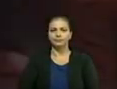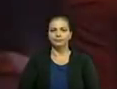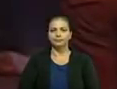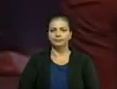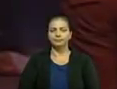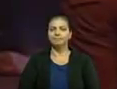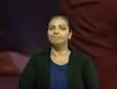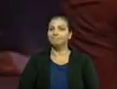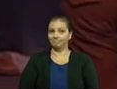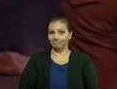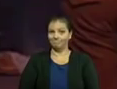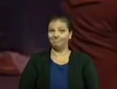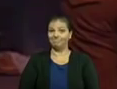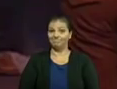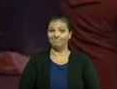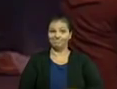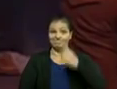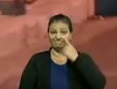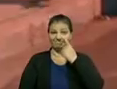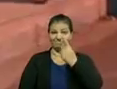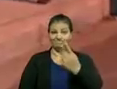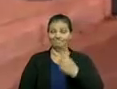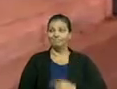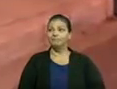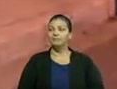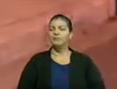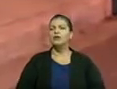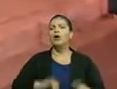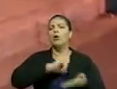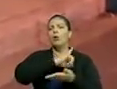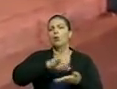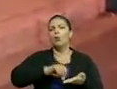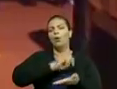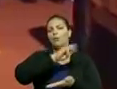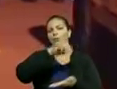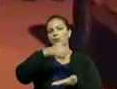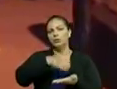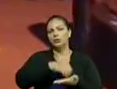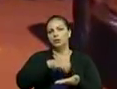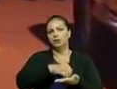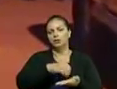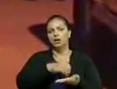Los tiros erizaron a los moradores de la cooperativa Juan Montalvo en la